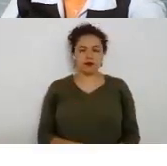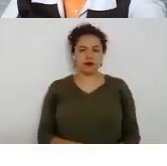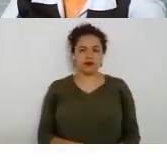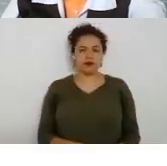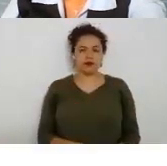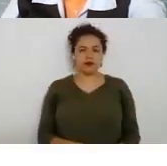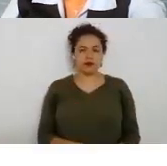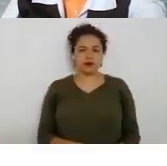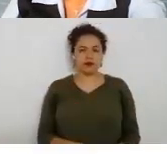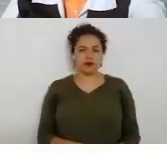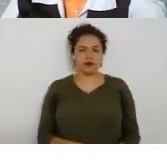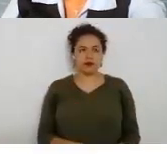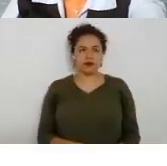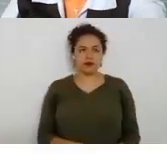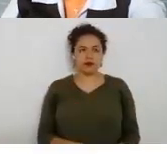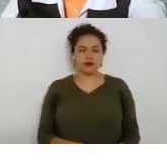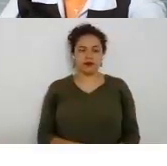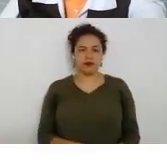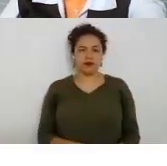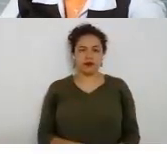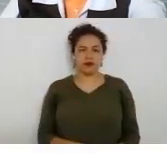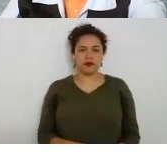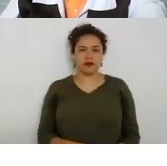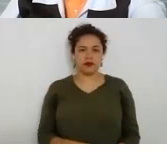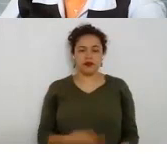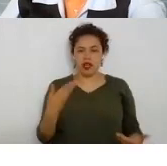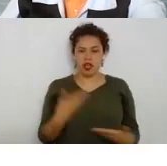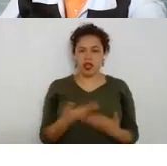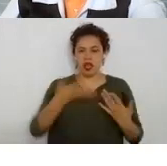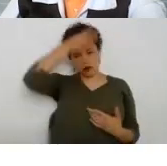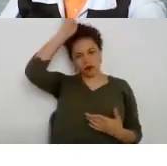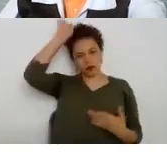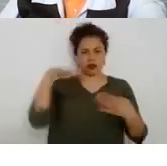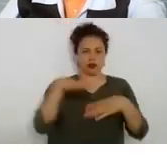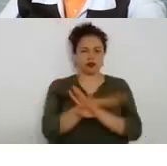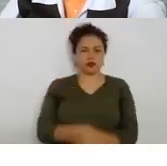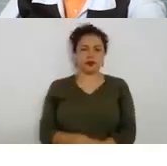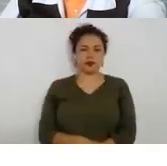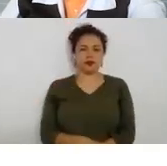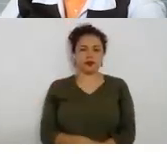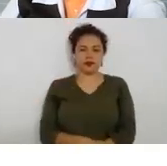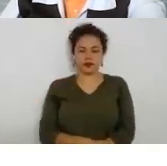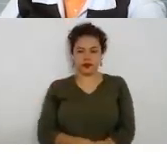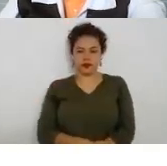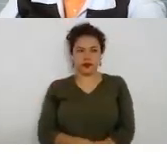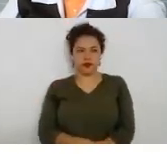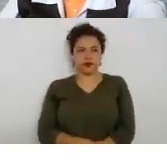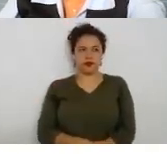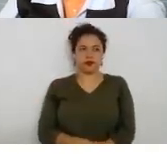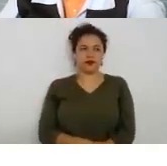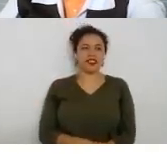bien, hablábamos de uno que es bombero modificado. Este se va a aplicar principalmente cuando la persona sea